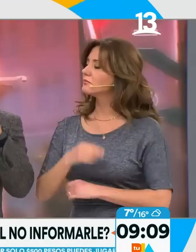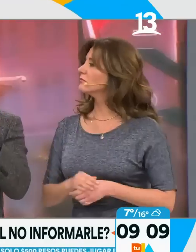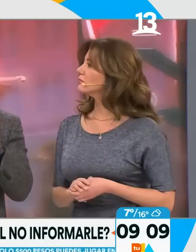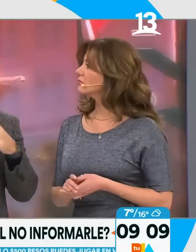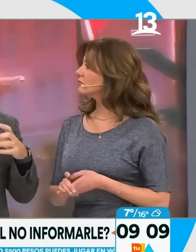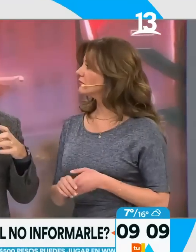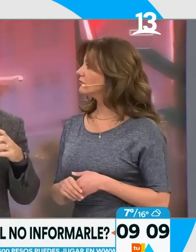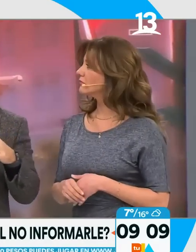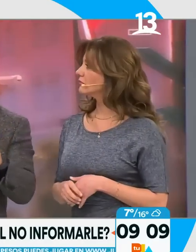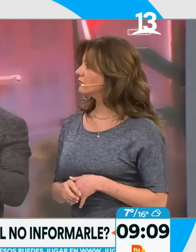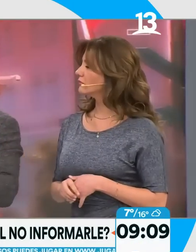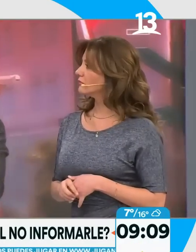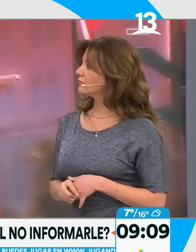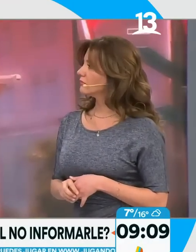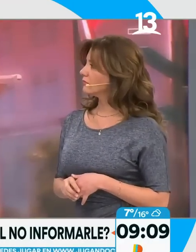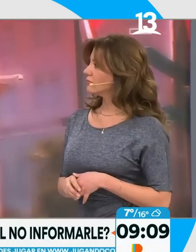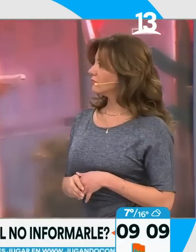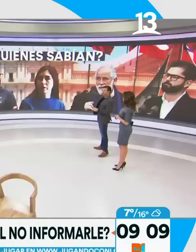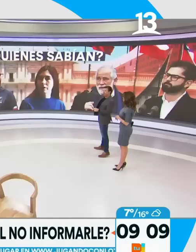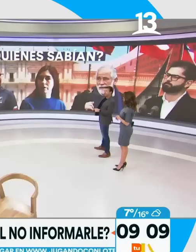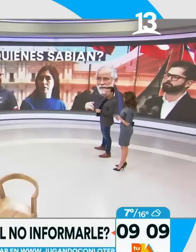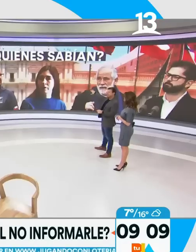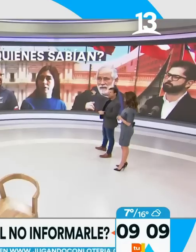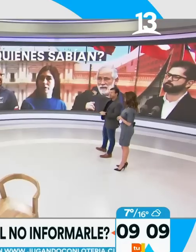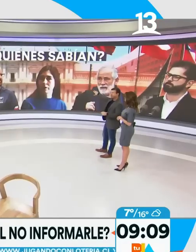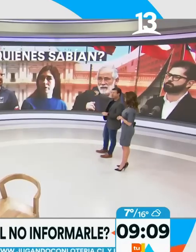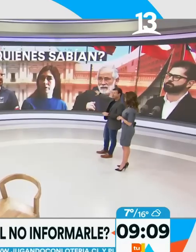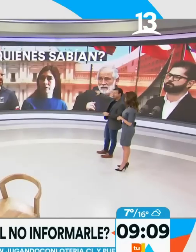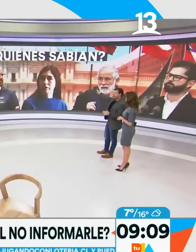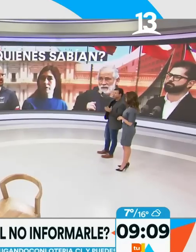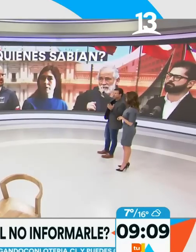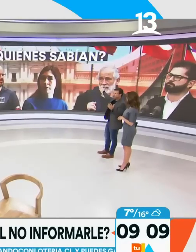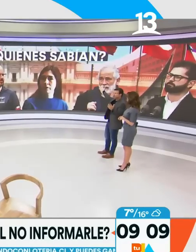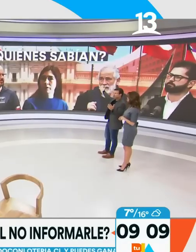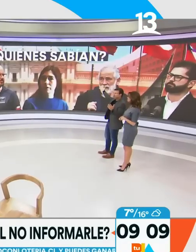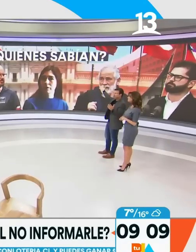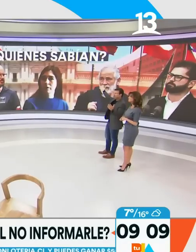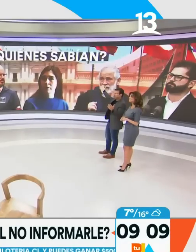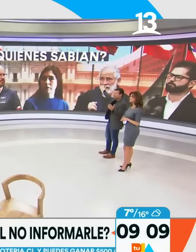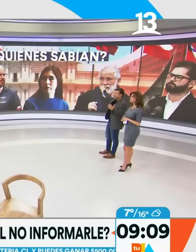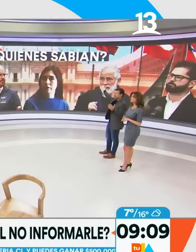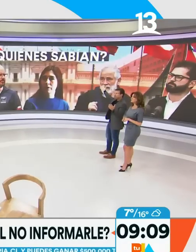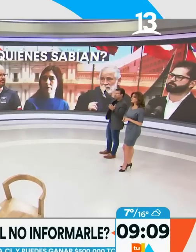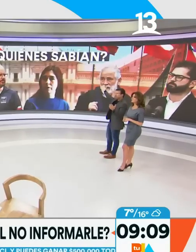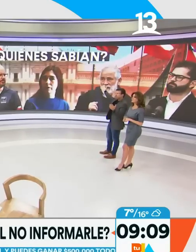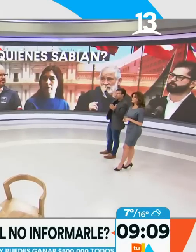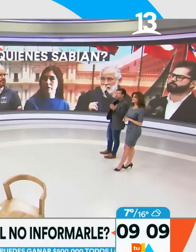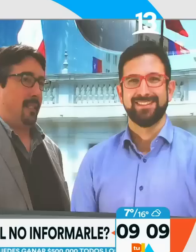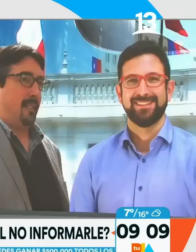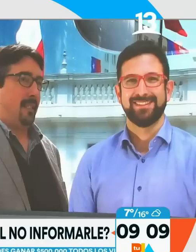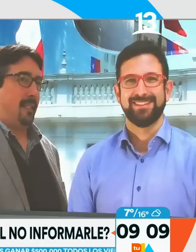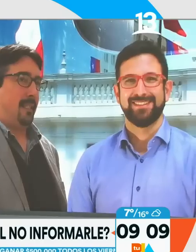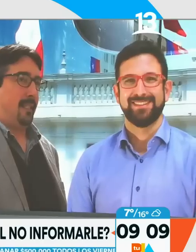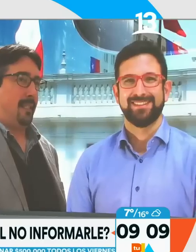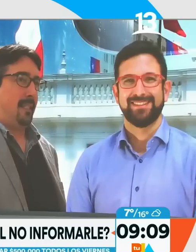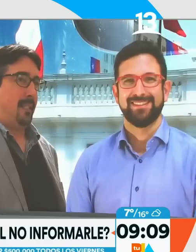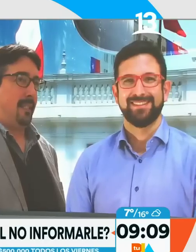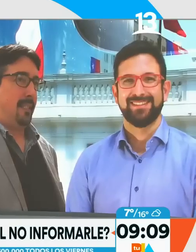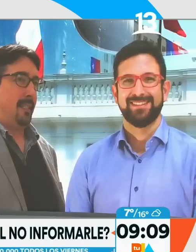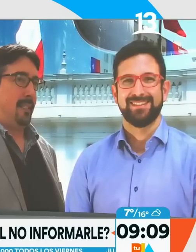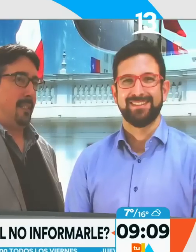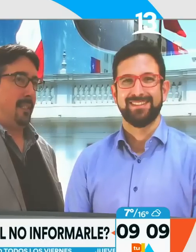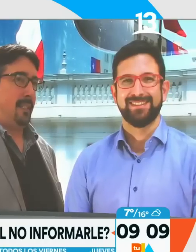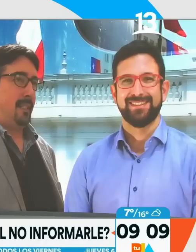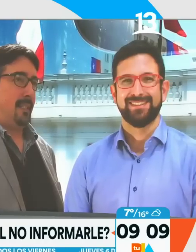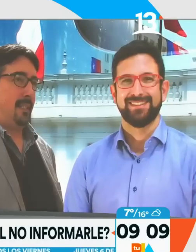¿por qué en esa primera conferencia de prensa sale a respaldarla con su presencia? No entiendo. Y, bueno, ahora tu pregunta nos lleva